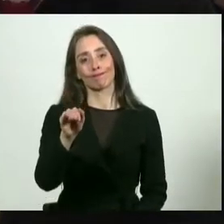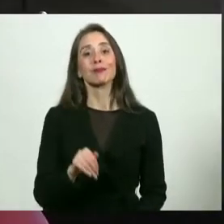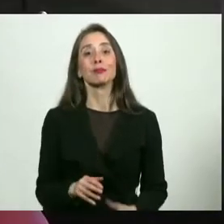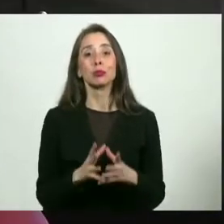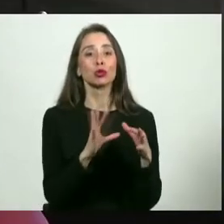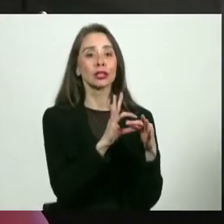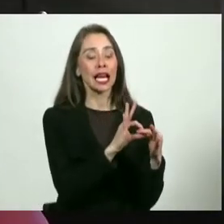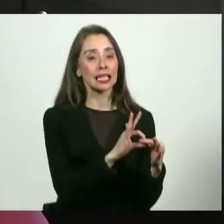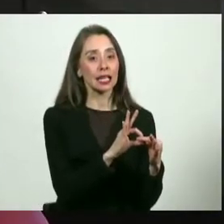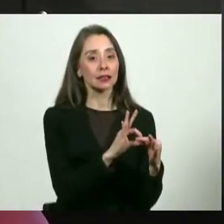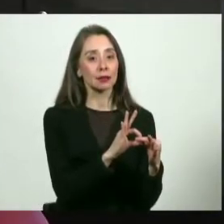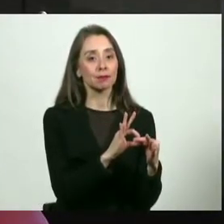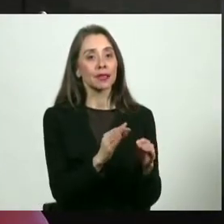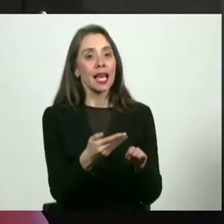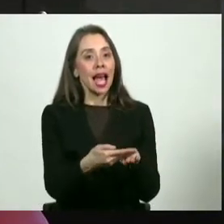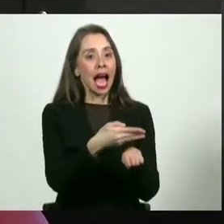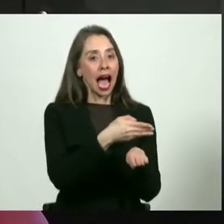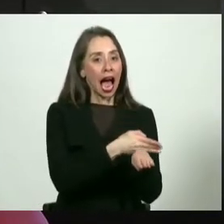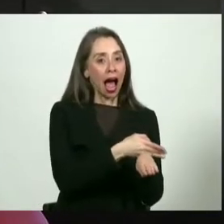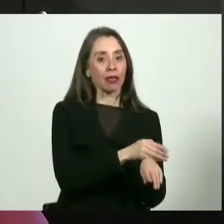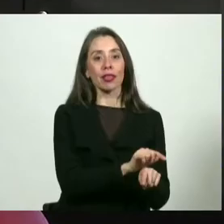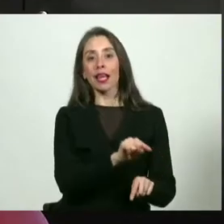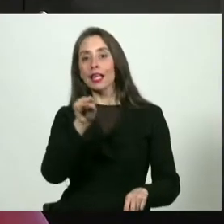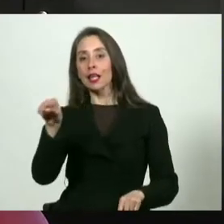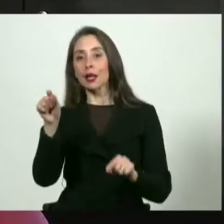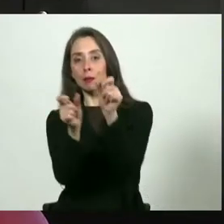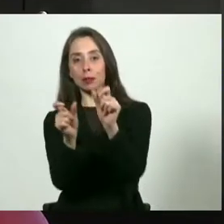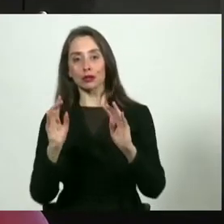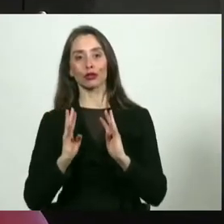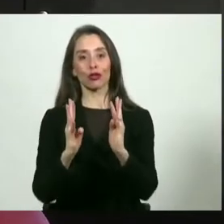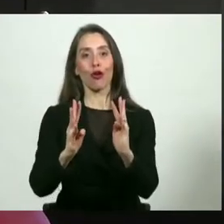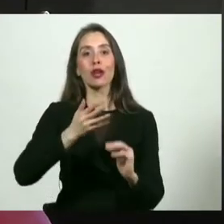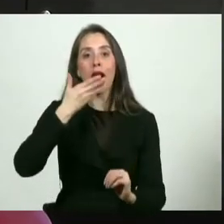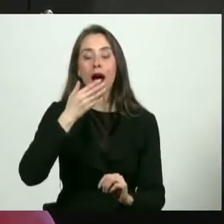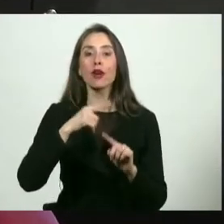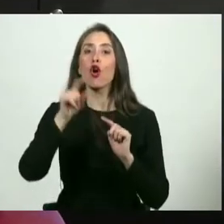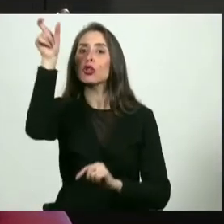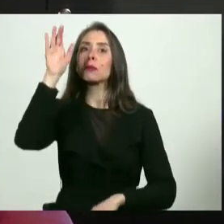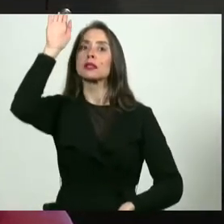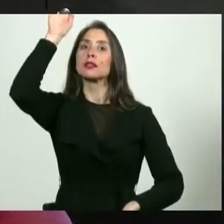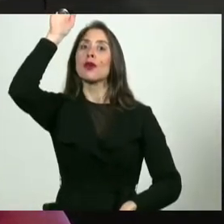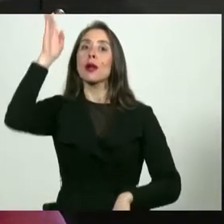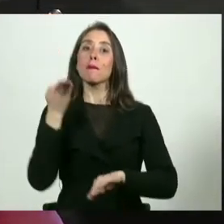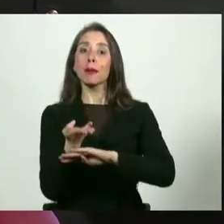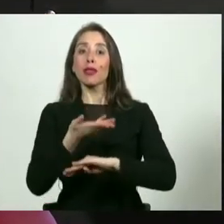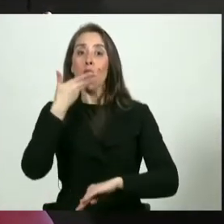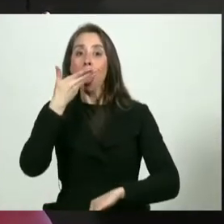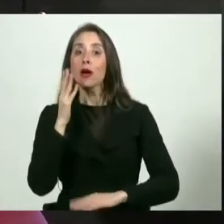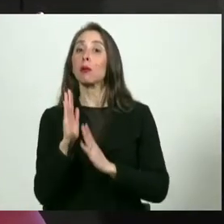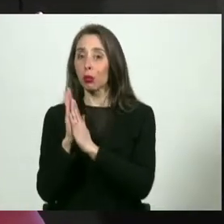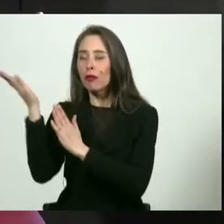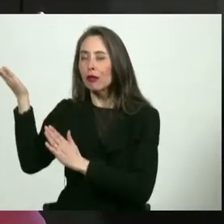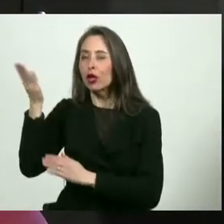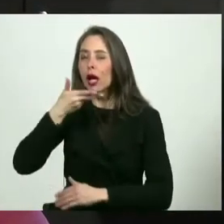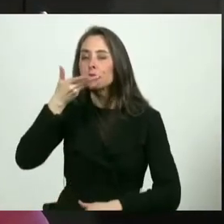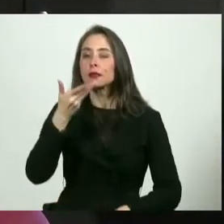que la metodología de los honorarios pasamos años. No solamente las personas con